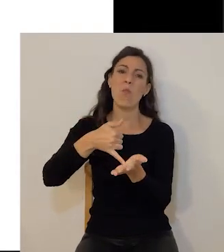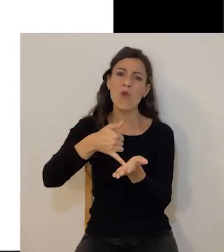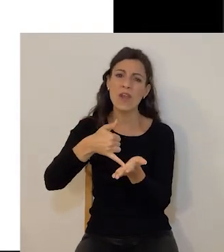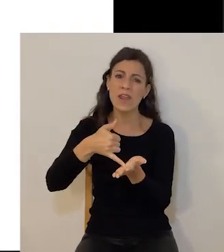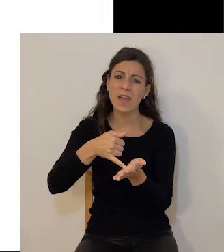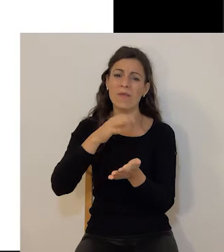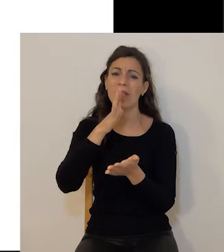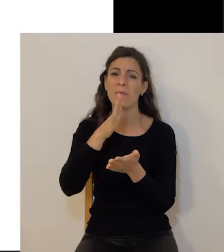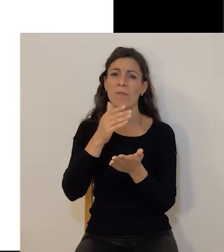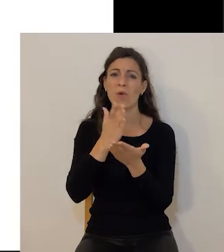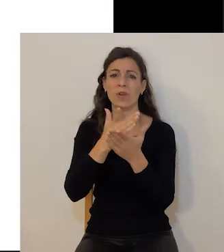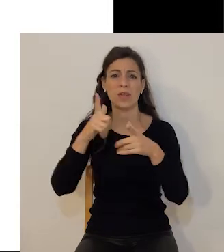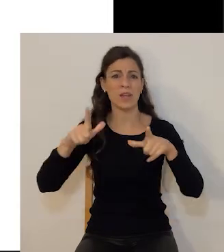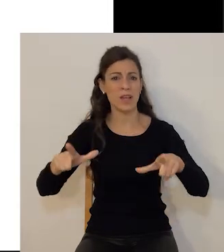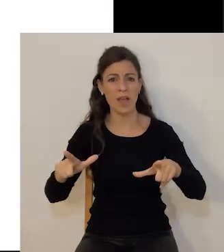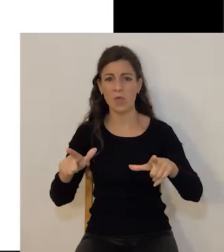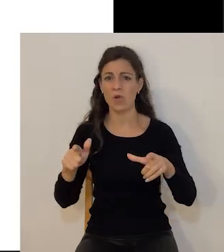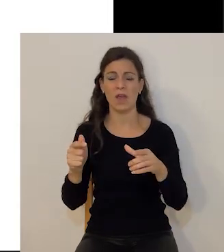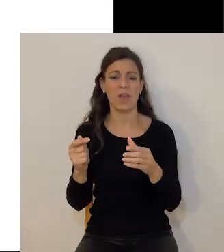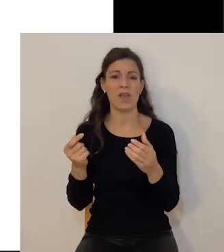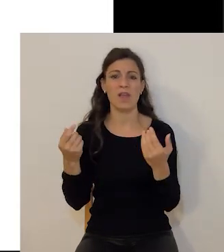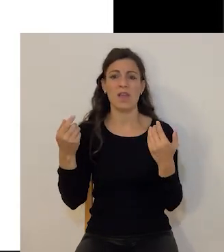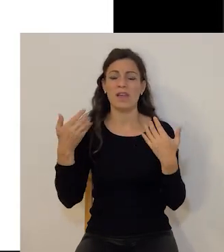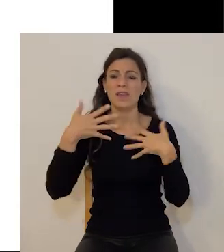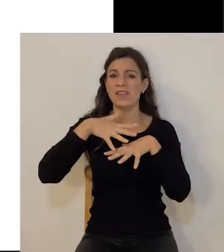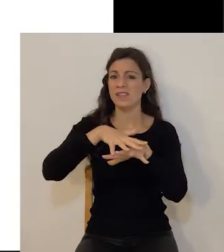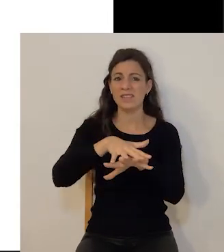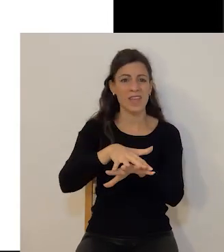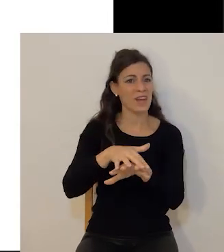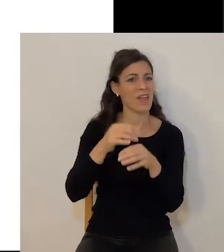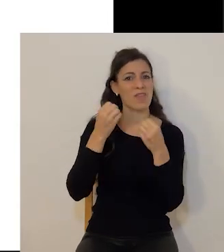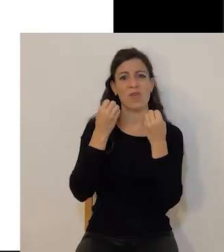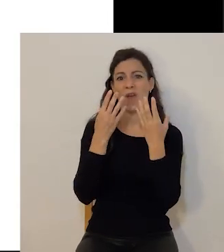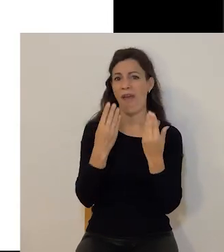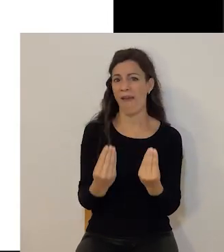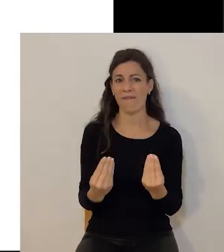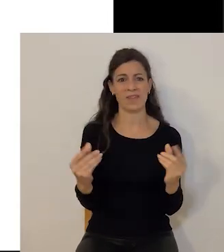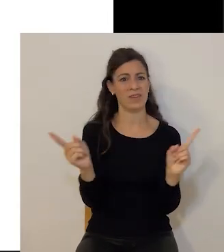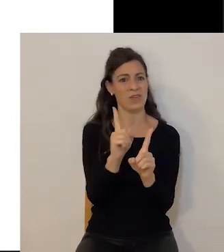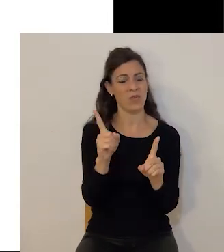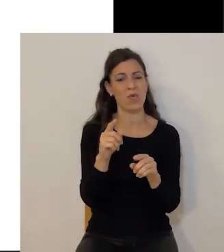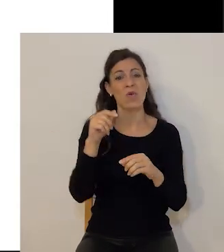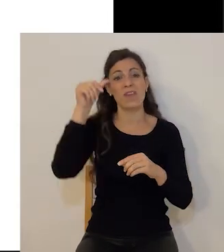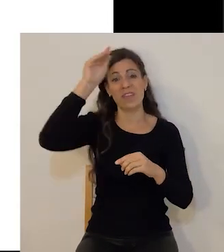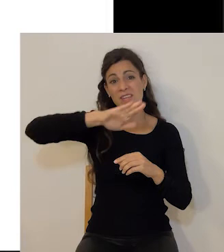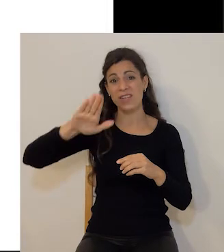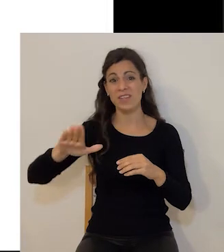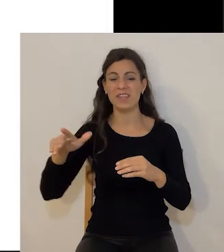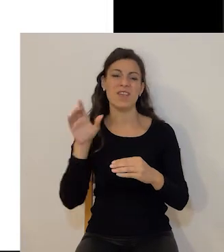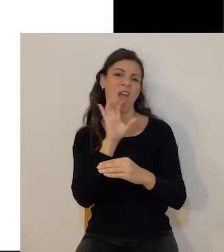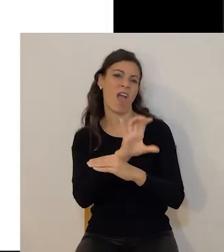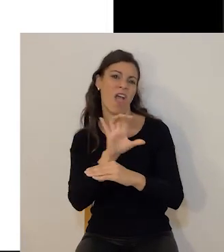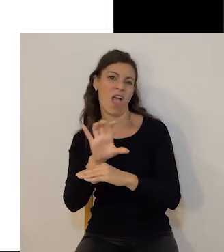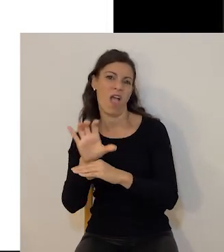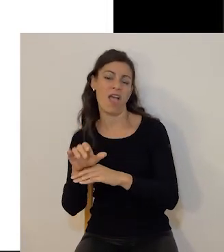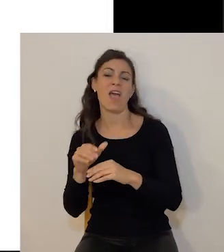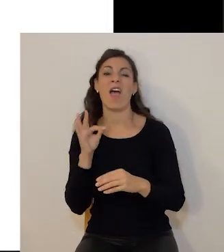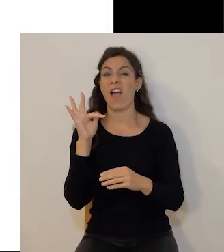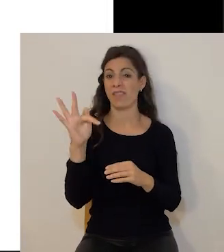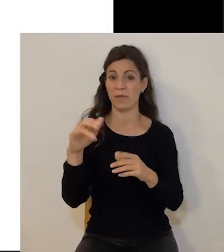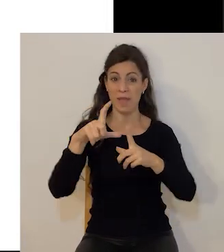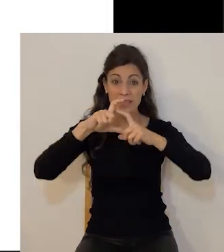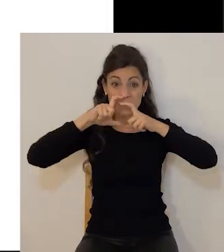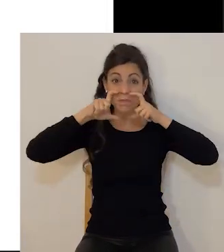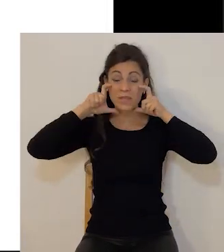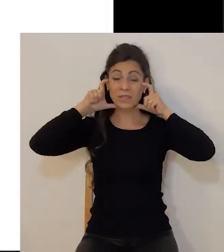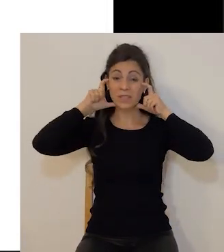en el aula no está integrado, los niños se ríen de él. Encima, con la mascarilla, lo tiene